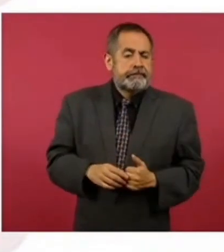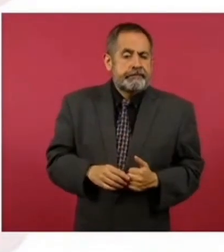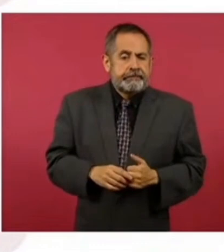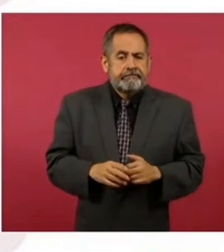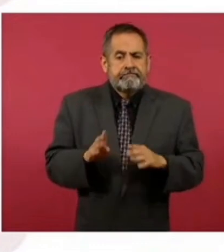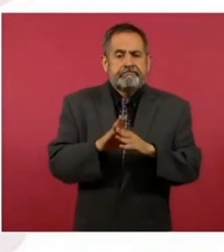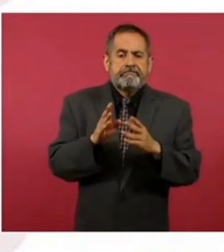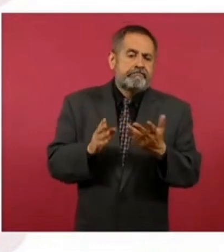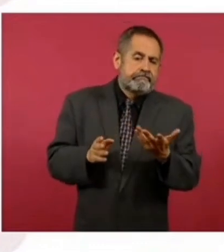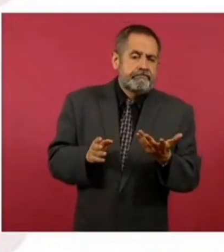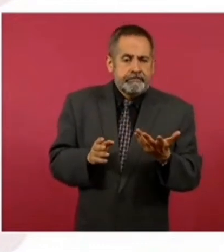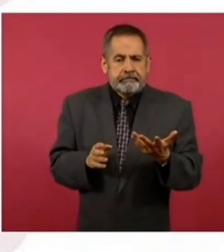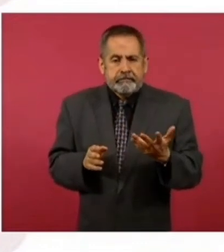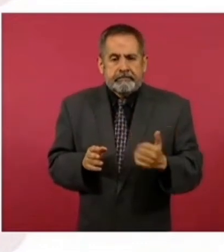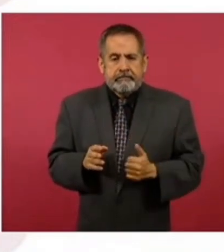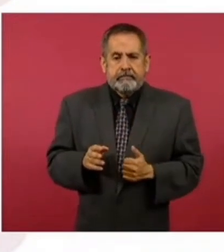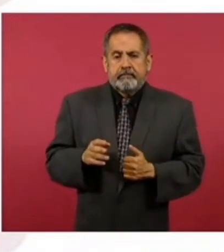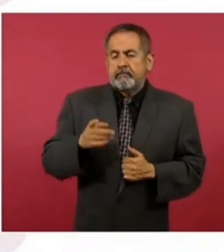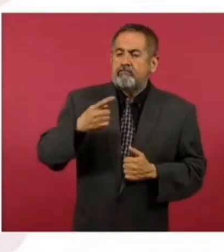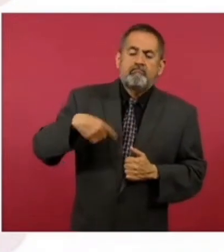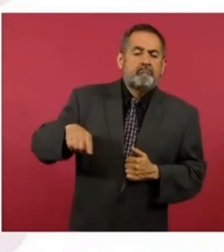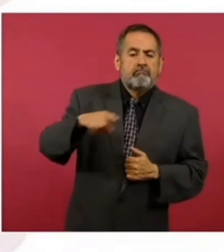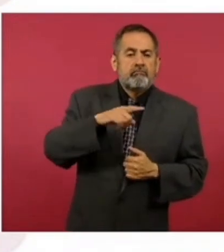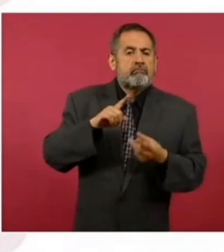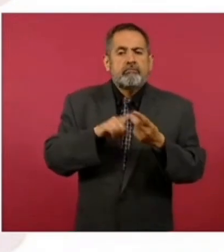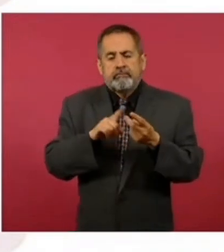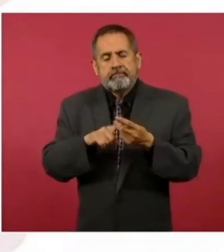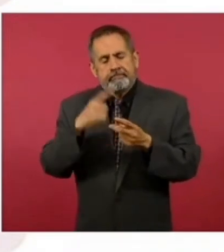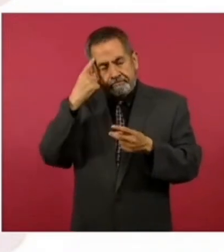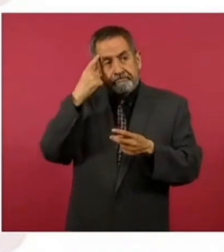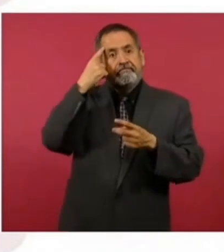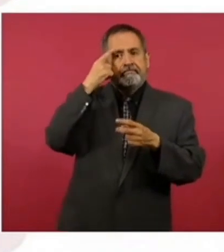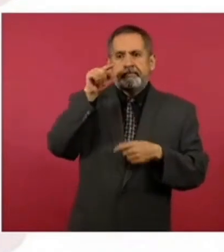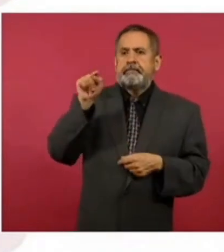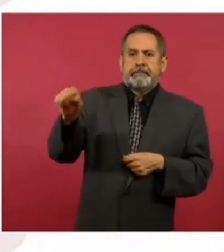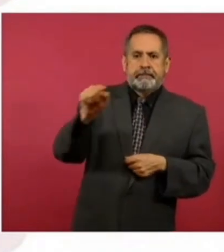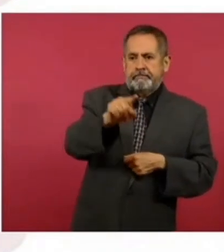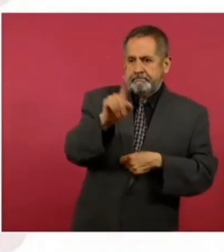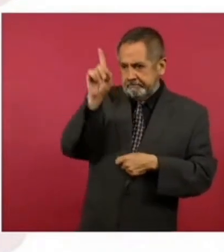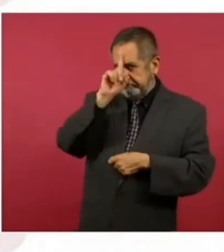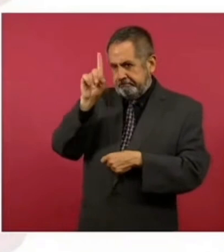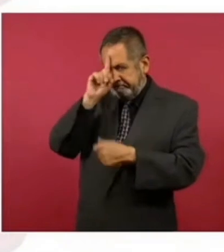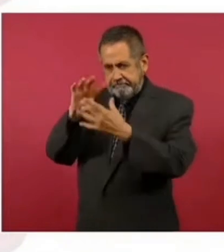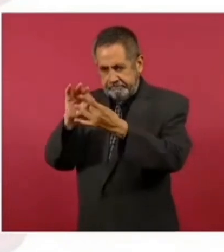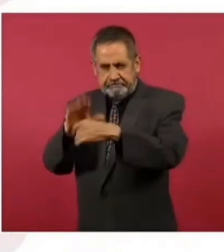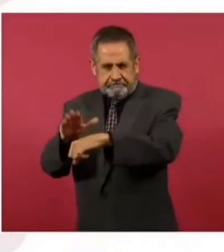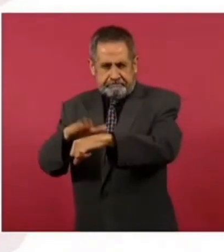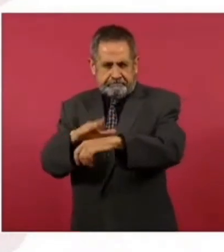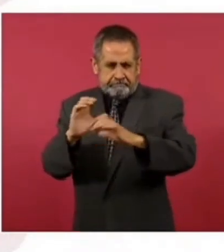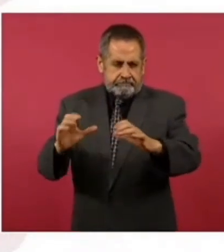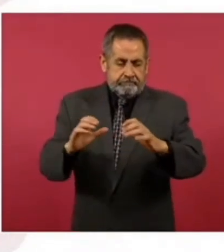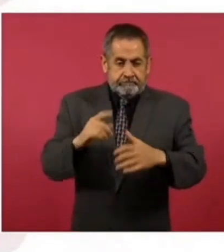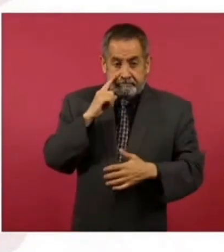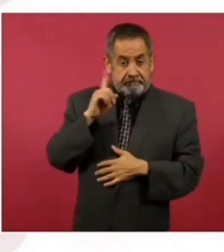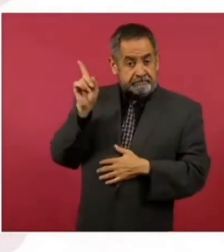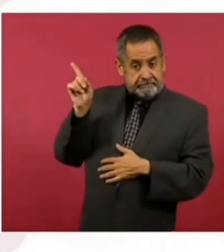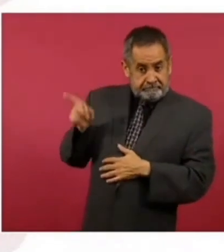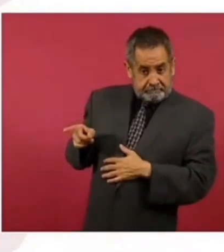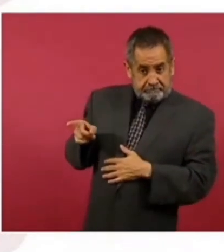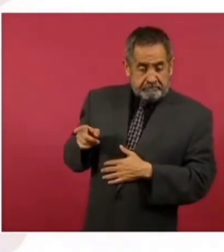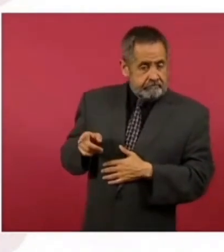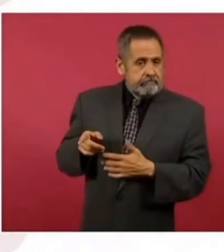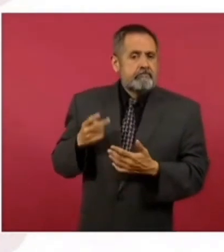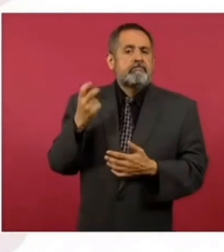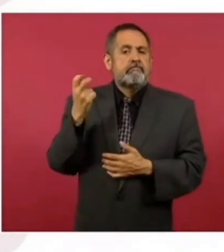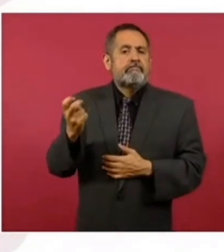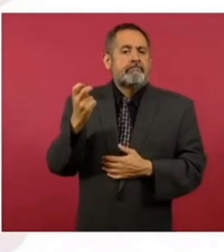un detalle, esto nos da claves sobre dónde hay que intervenir para prevenir. Porque estos determinantes de riesgo, estas